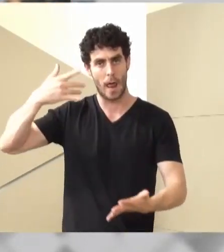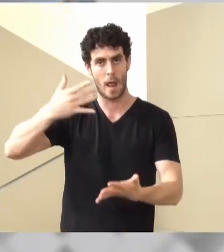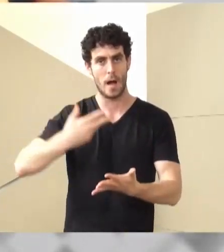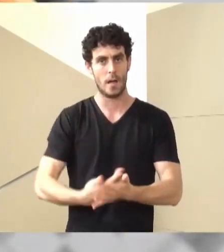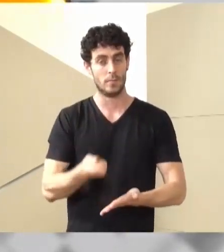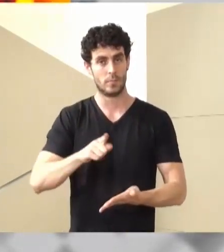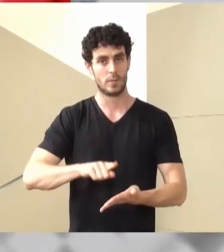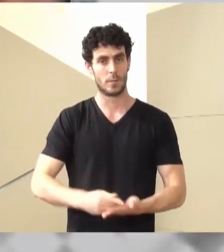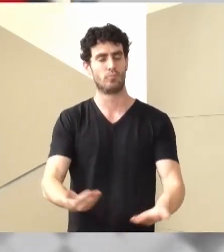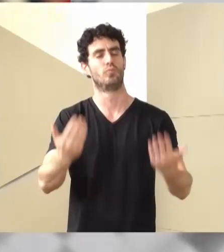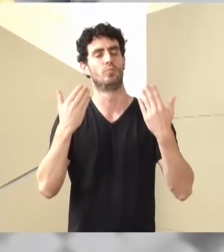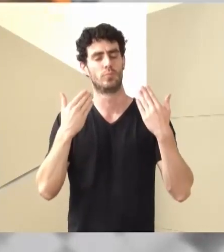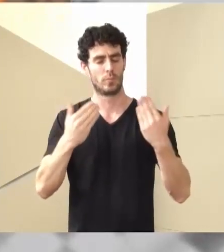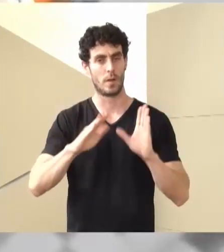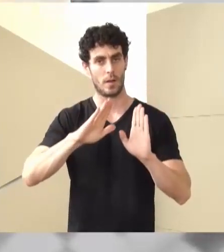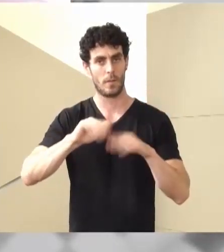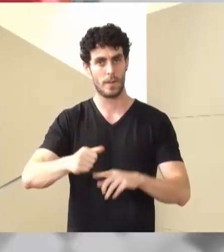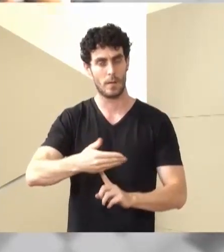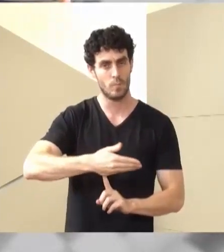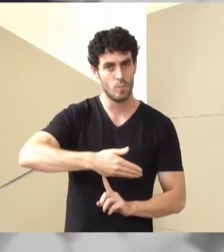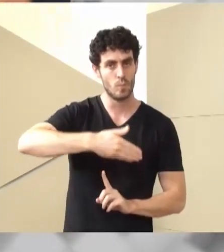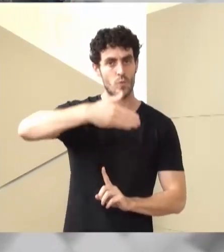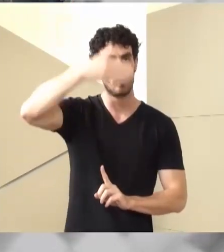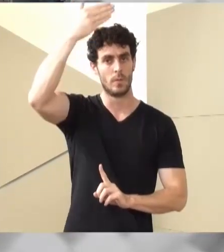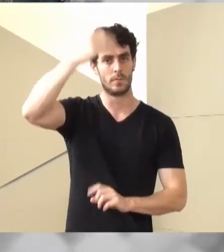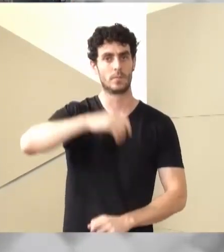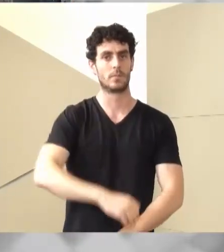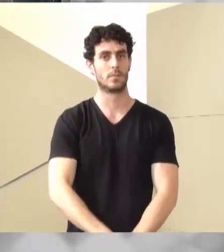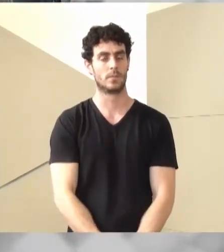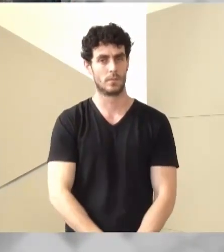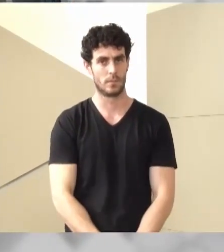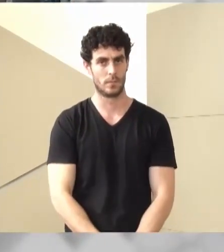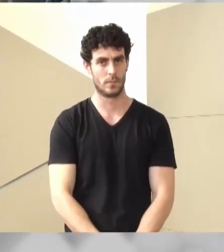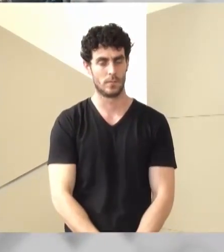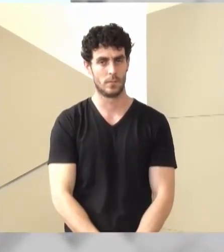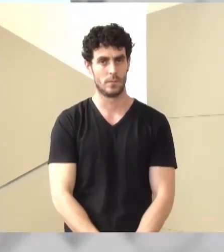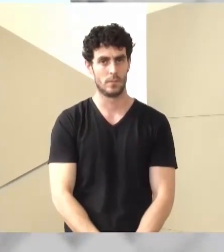con solemnidad, finalmente se izaba la bandera nacional.